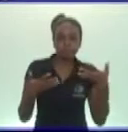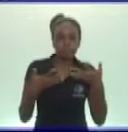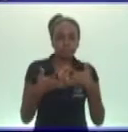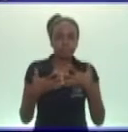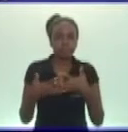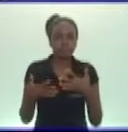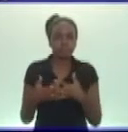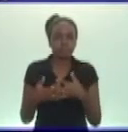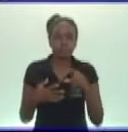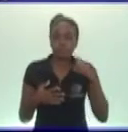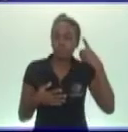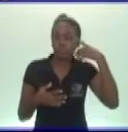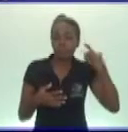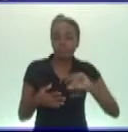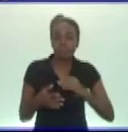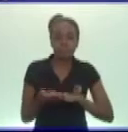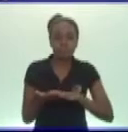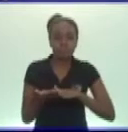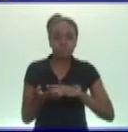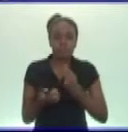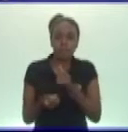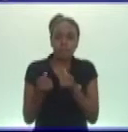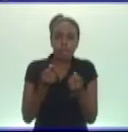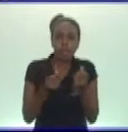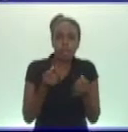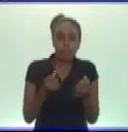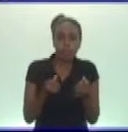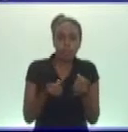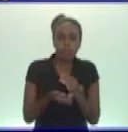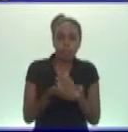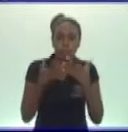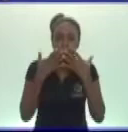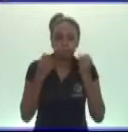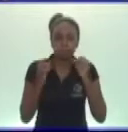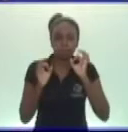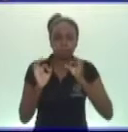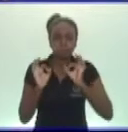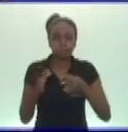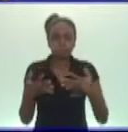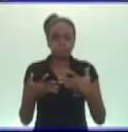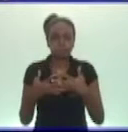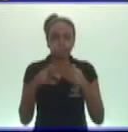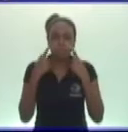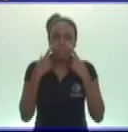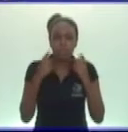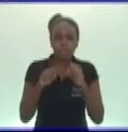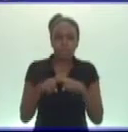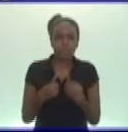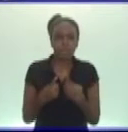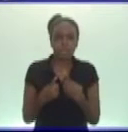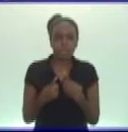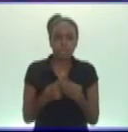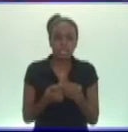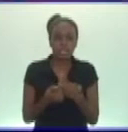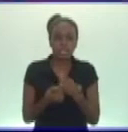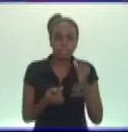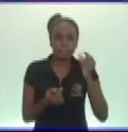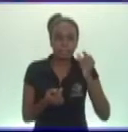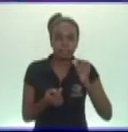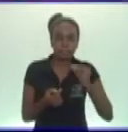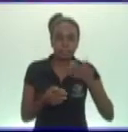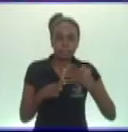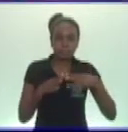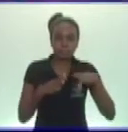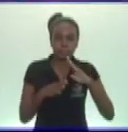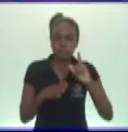seres extraños porque hay una relación, una pérdida de la relación auténtica con la vida, porque sencillamente Gregorio Samsa no se